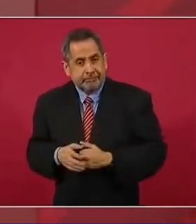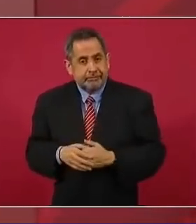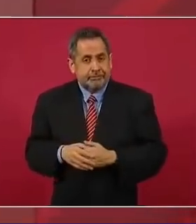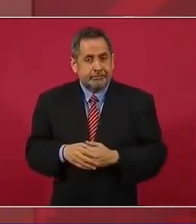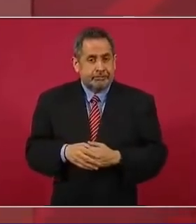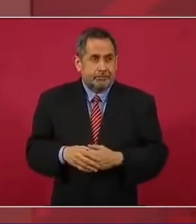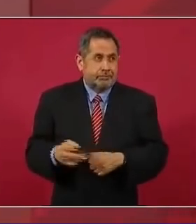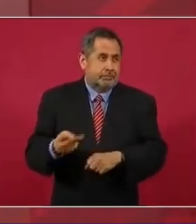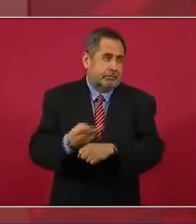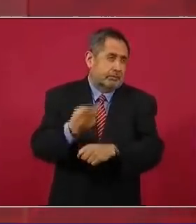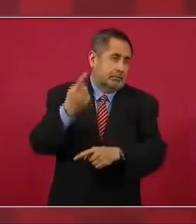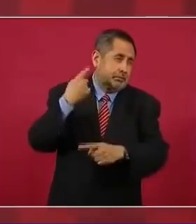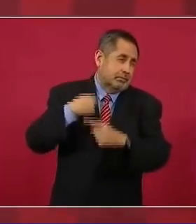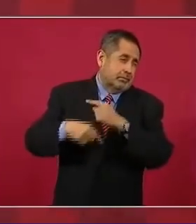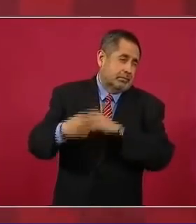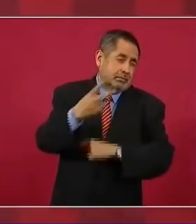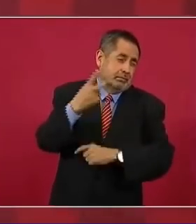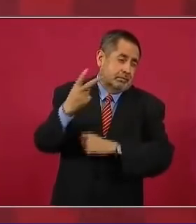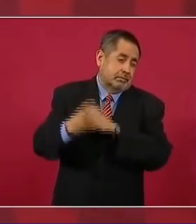ya pasó tiempo.